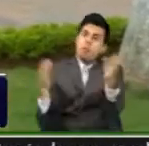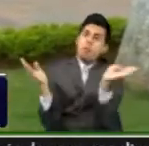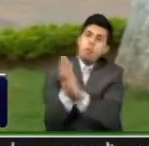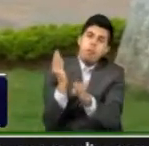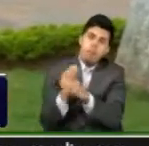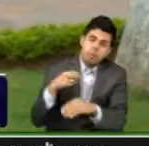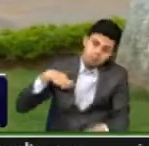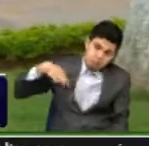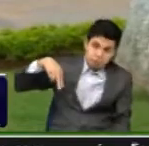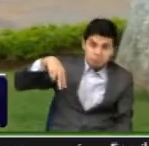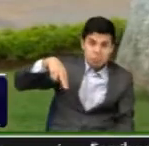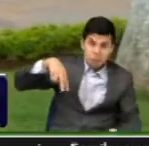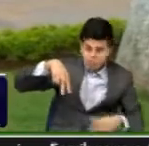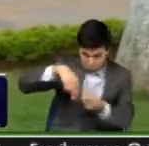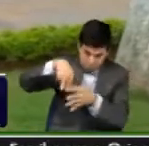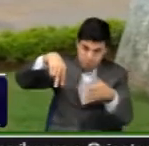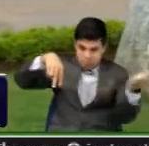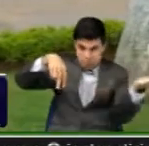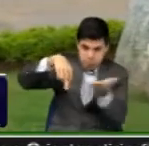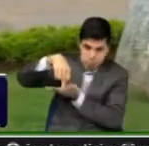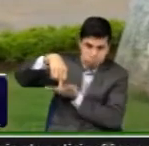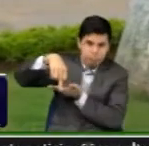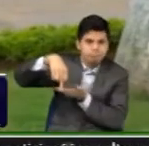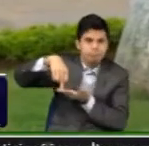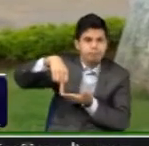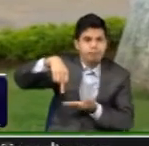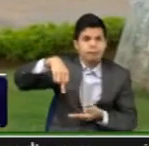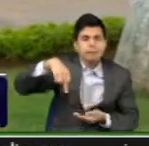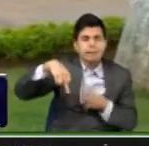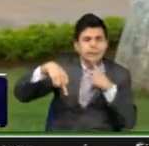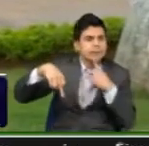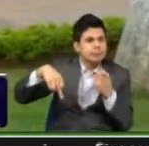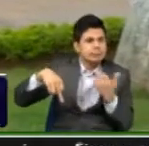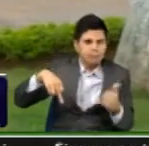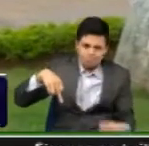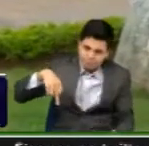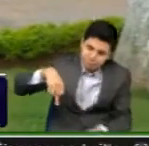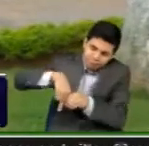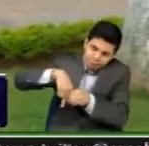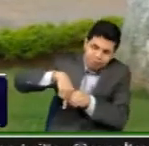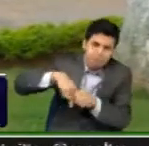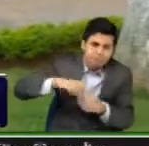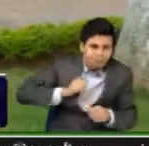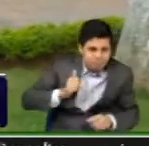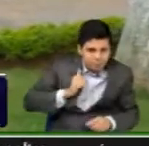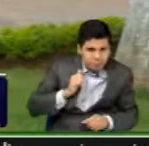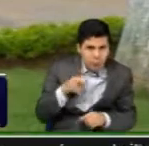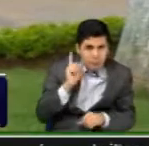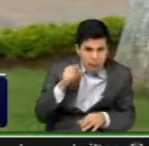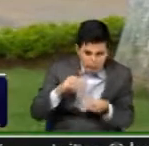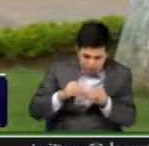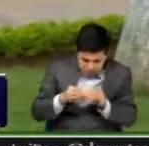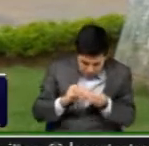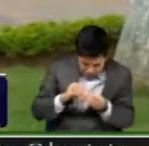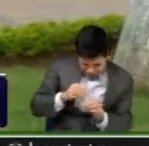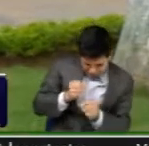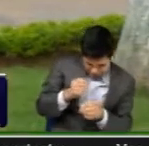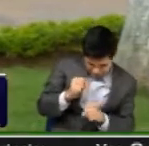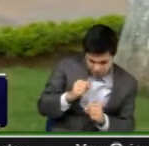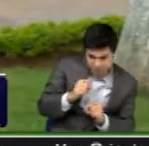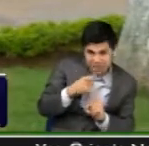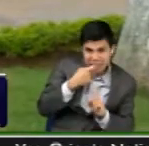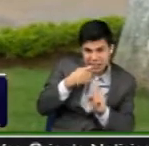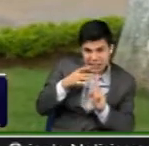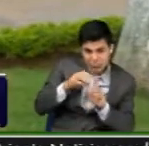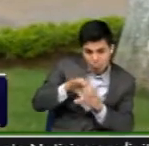perdió una de sus extremidades. Es por eso que toda su vida ha andado con una prótesis que fue hecha prácticamente por él mismo, con un tubo de